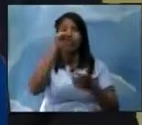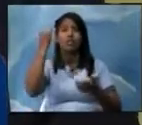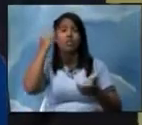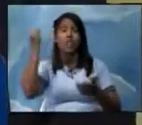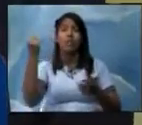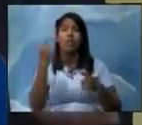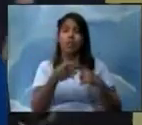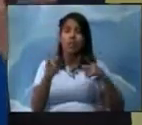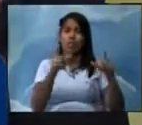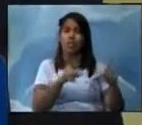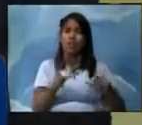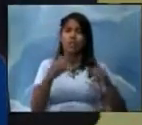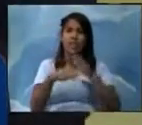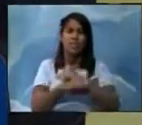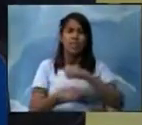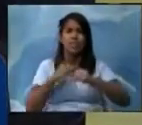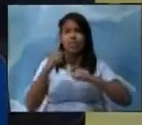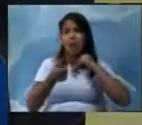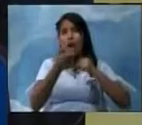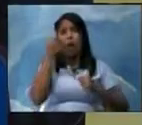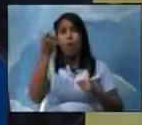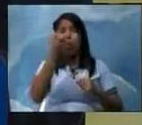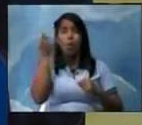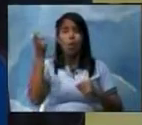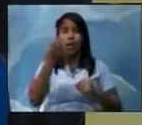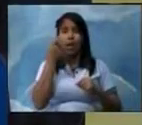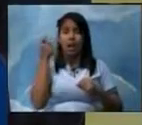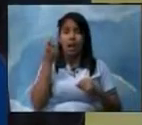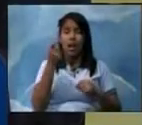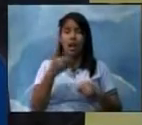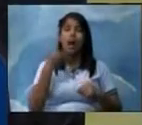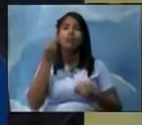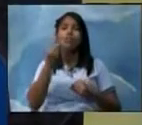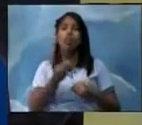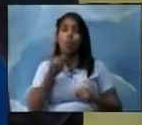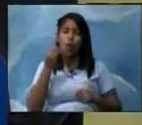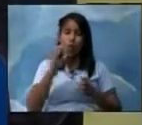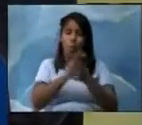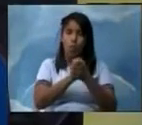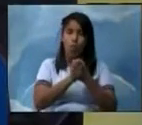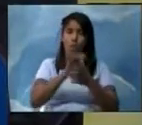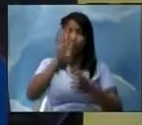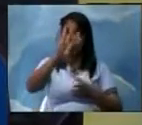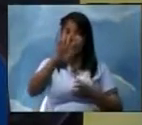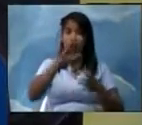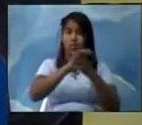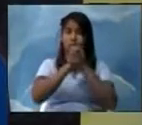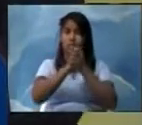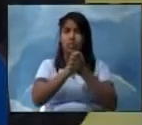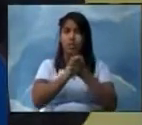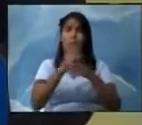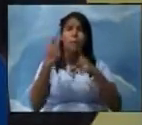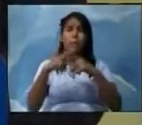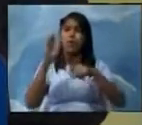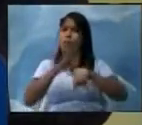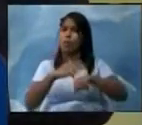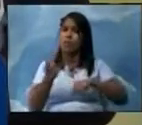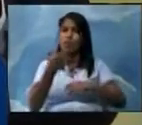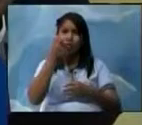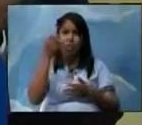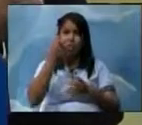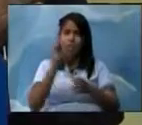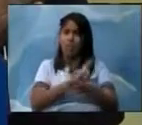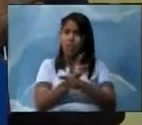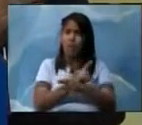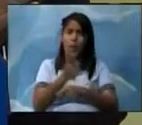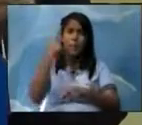Babilonia salieron inmediatamente a buscar a Daniel y a sus cuatro compañeros Pero por qué no lo buscaron